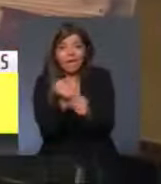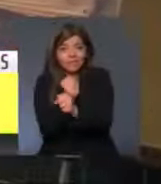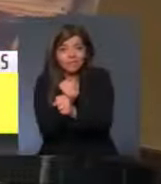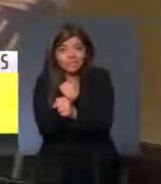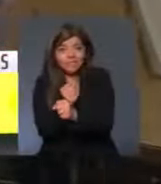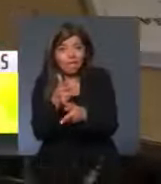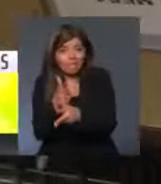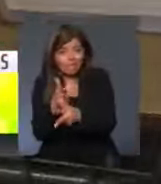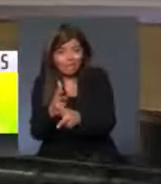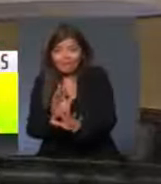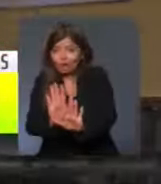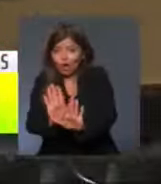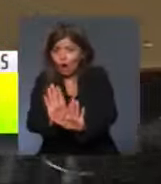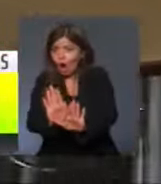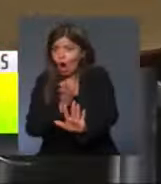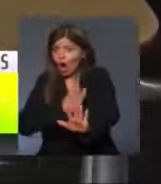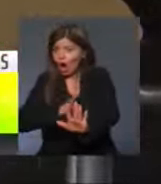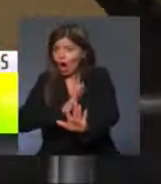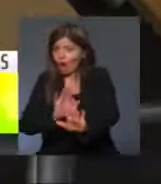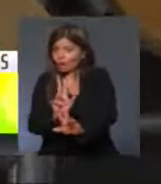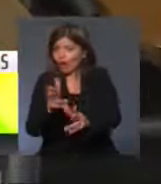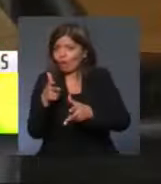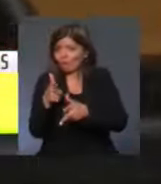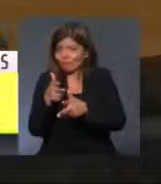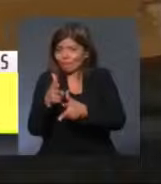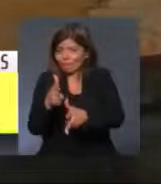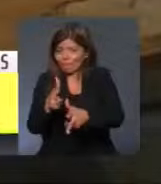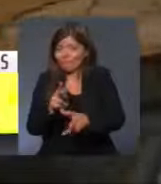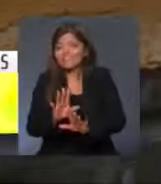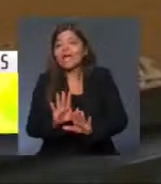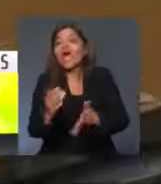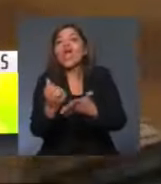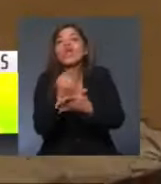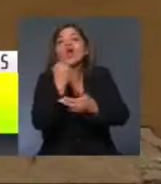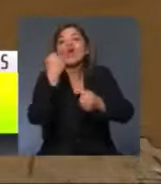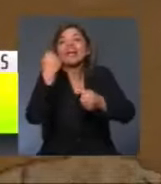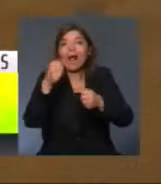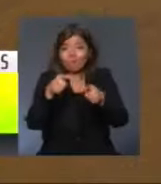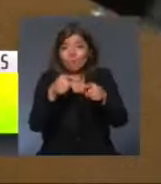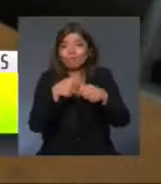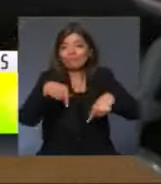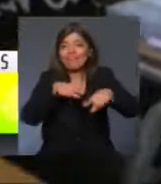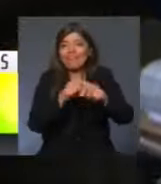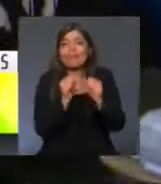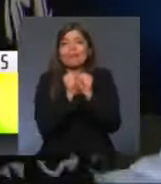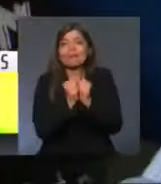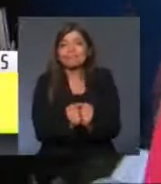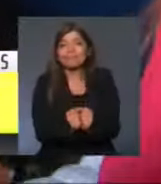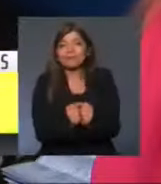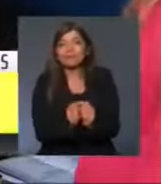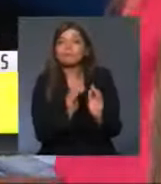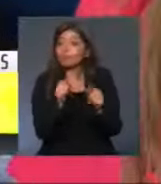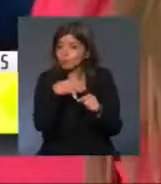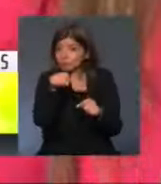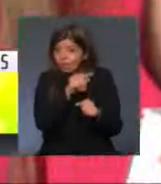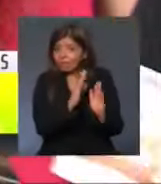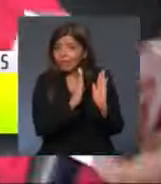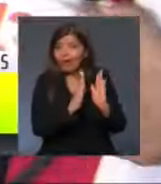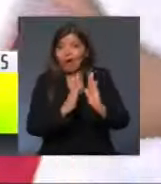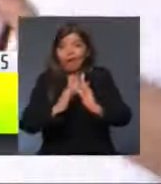No tienen presión. Nunca la hemos tenido. Vamos, se puede lograr la Siempre. No, han estado, la verdad, que